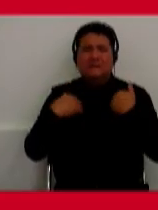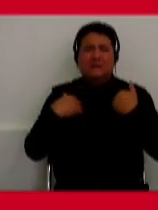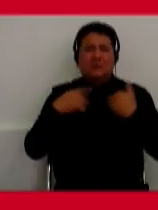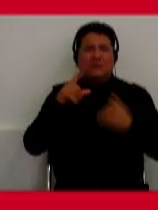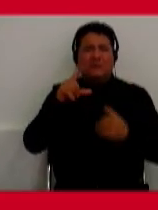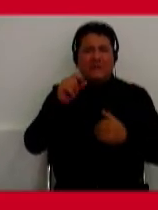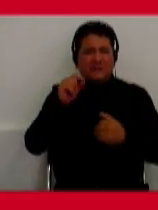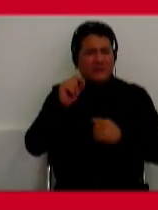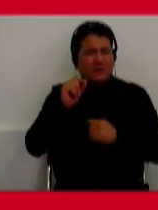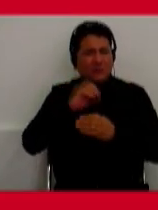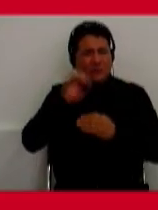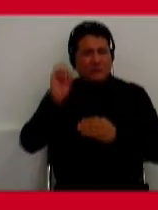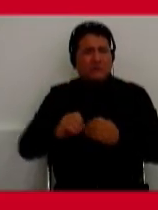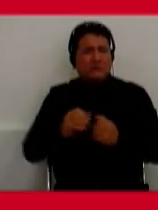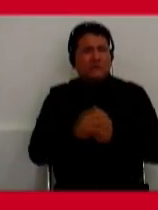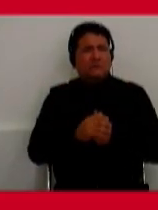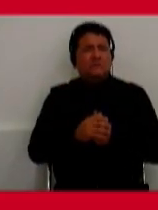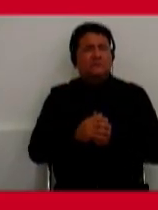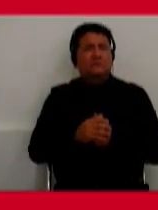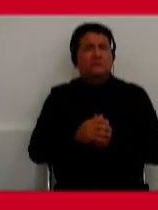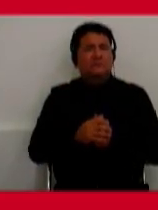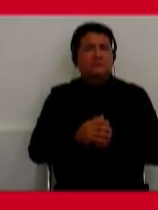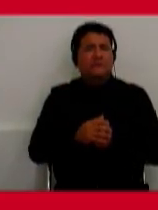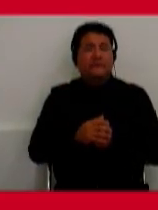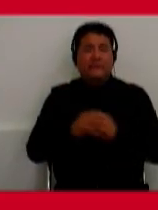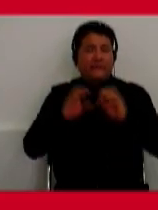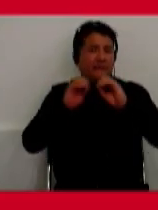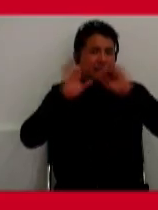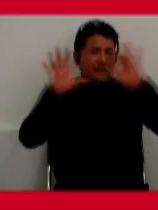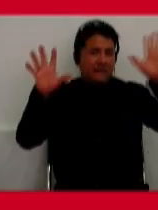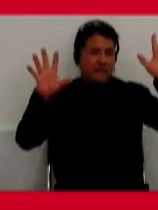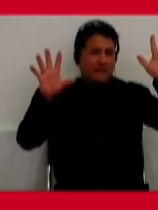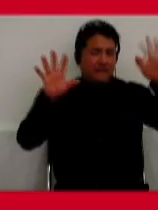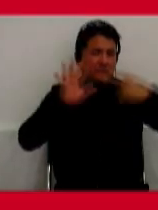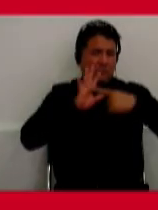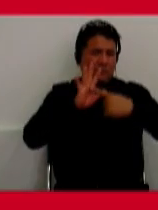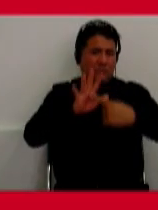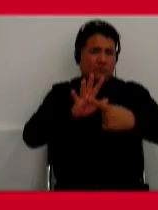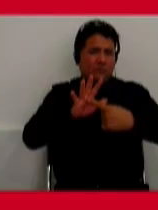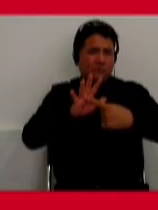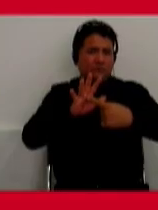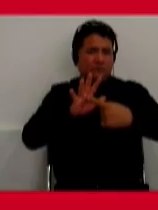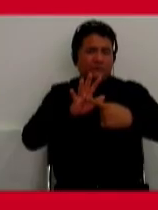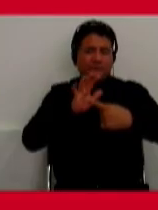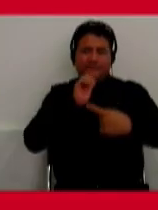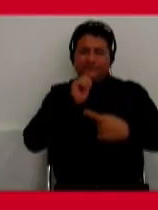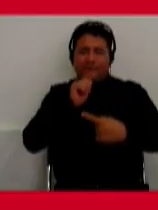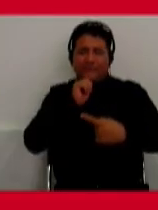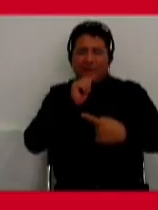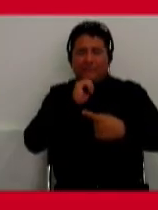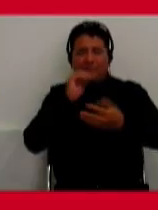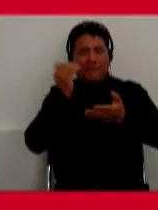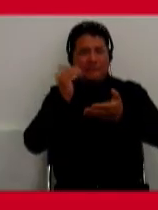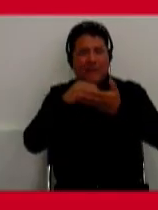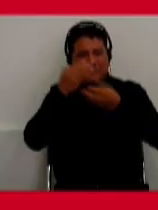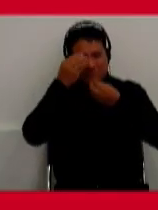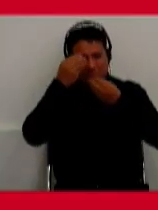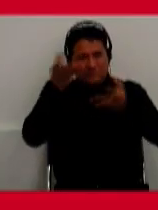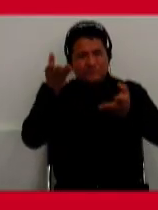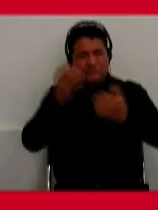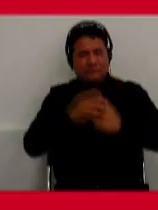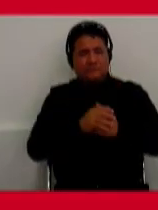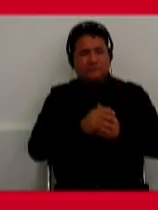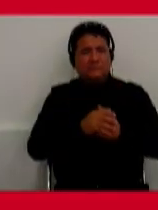un 50%. Claramente se demostró aquí que nos faltaba información. Y es ahí